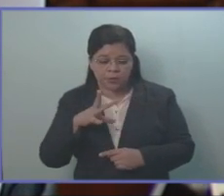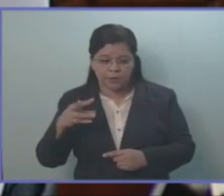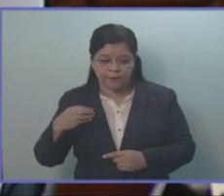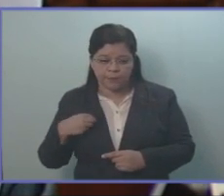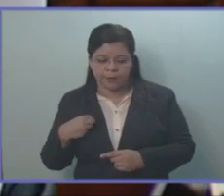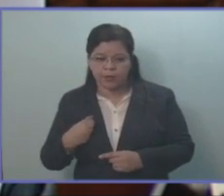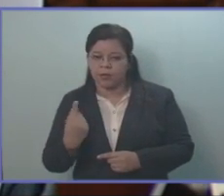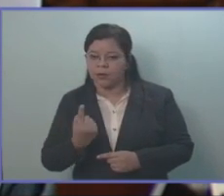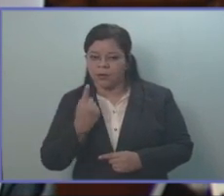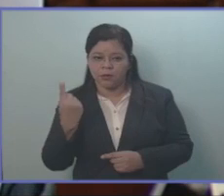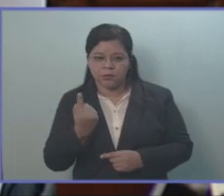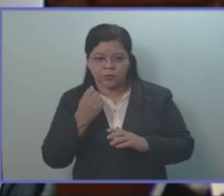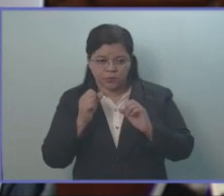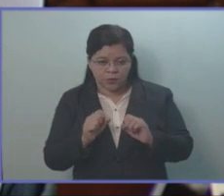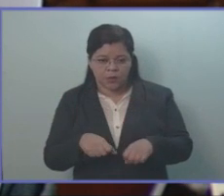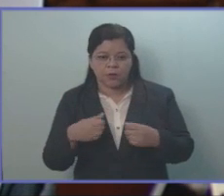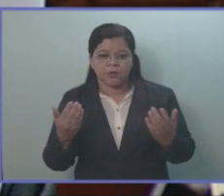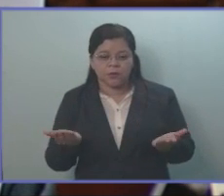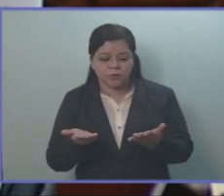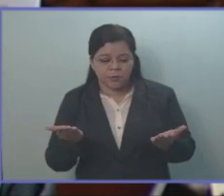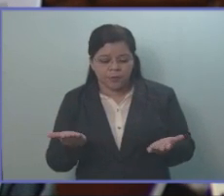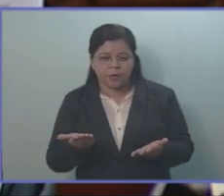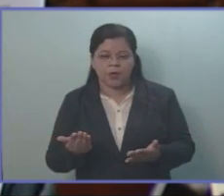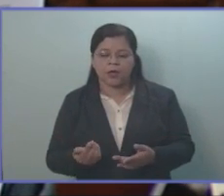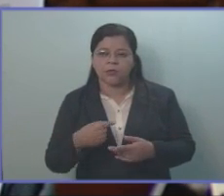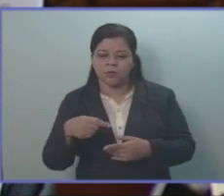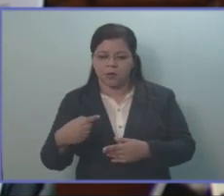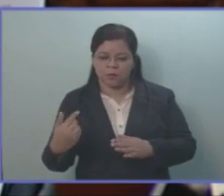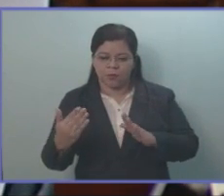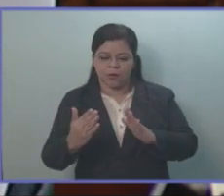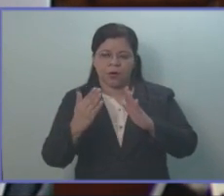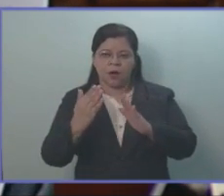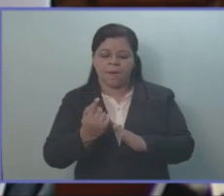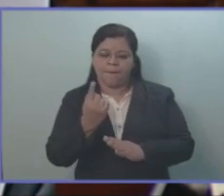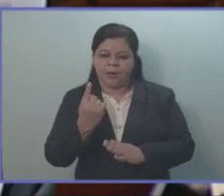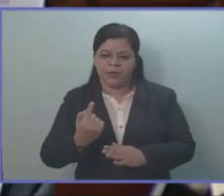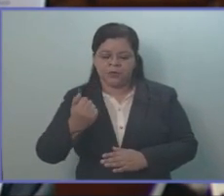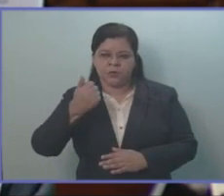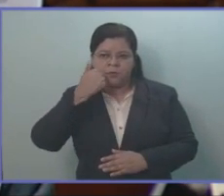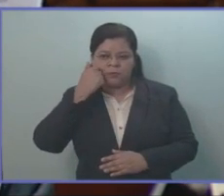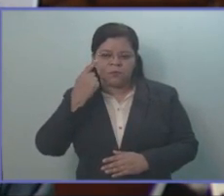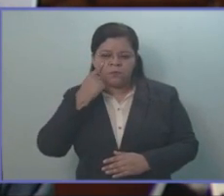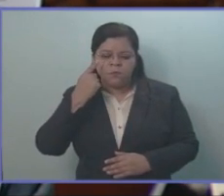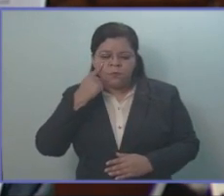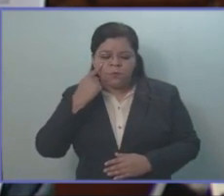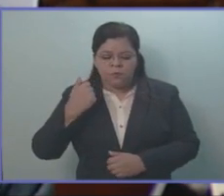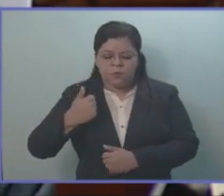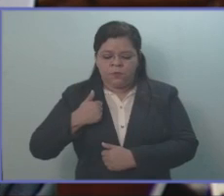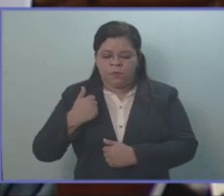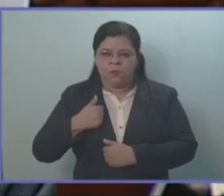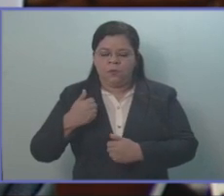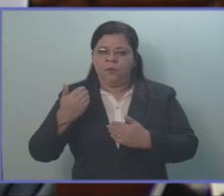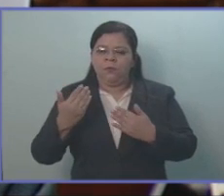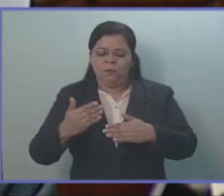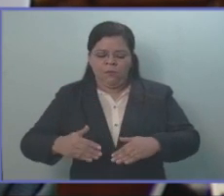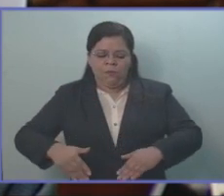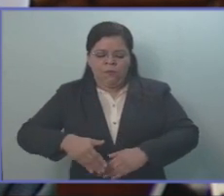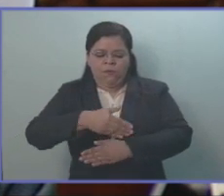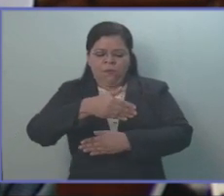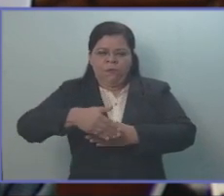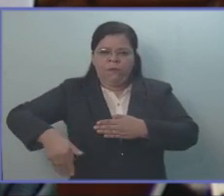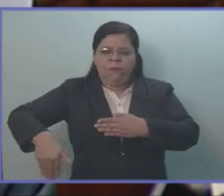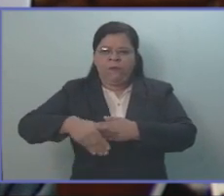familiares solo deberán realizarse ante la presencia de custodio con separación que evite el